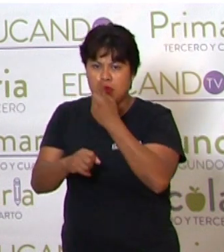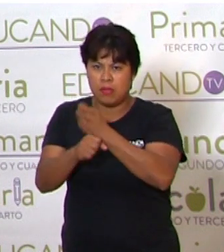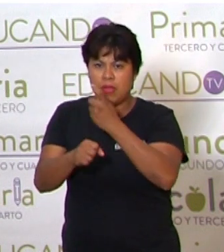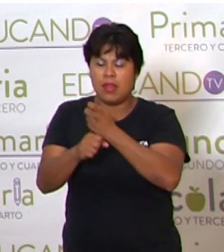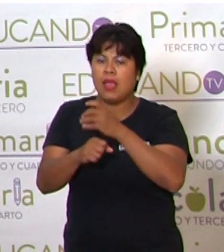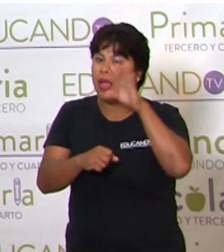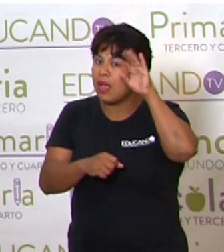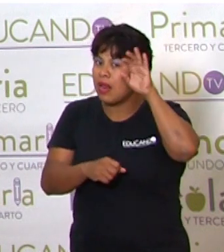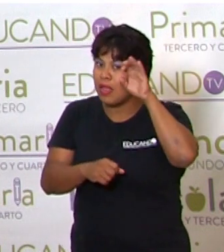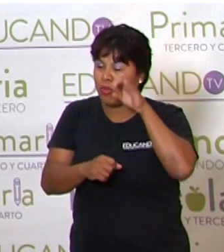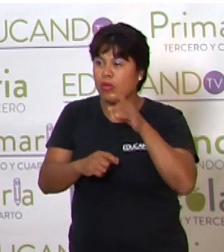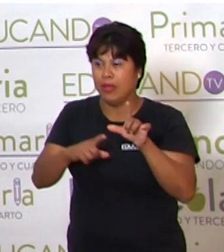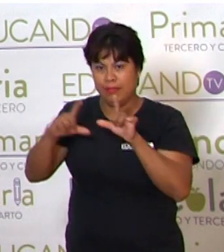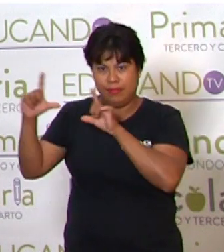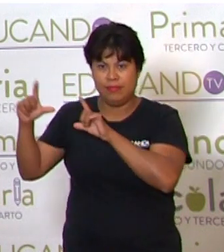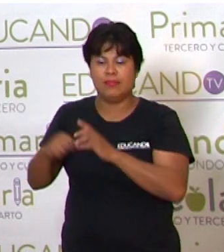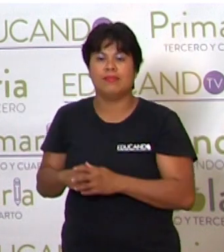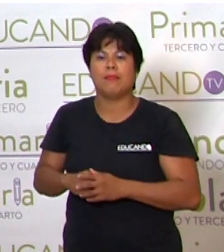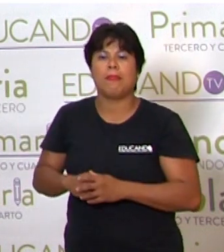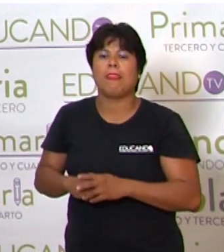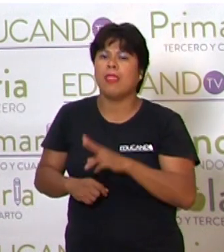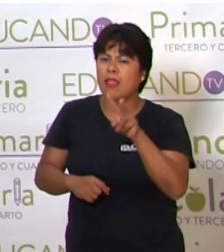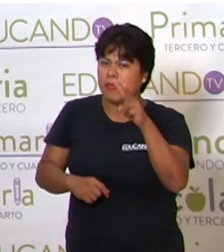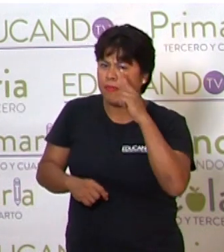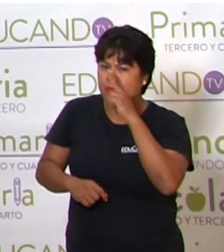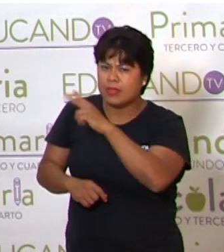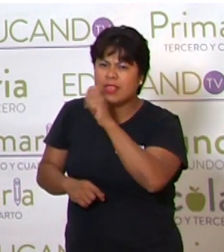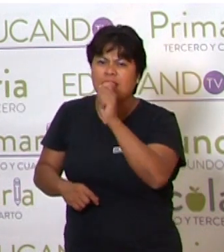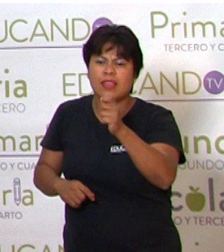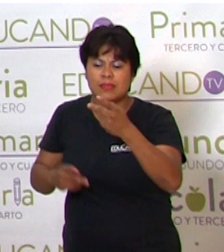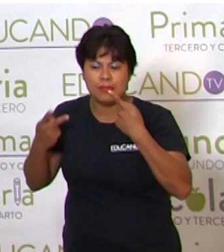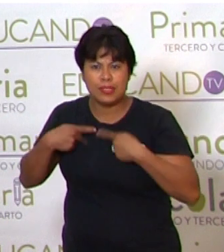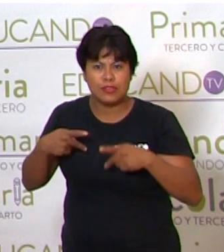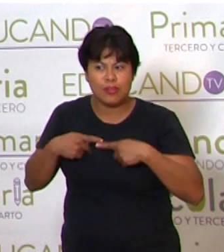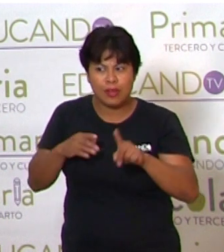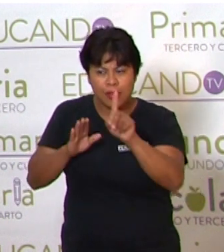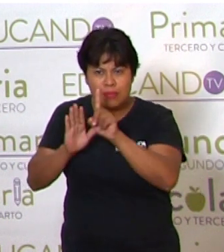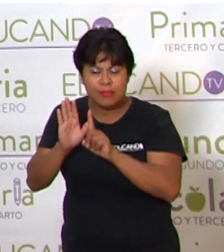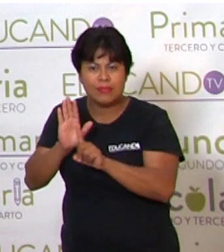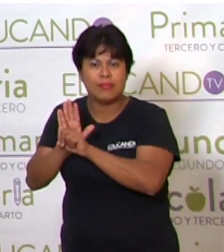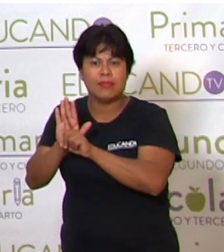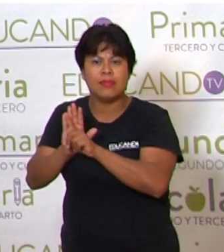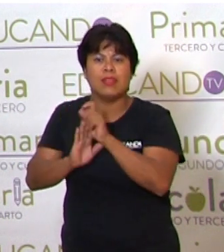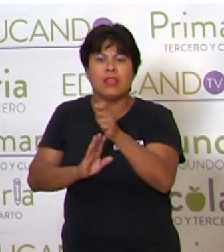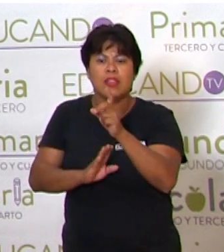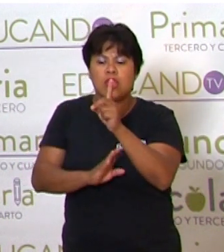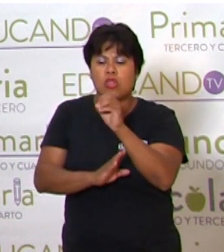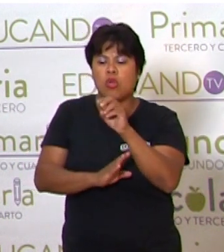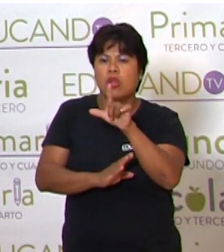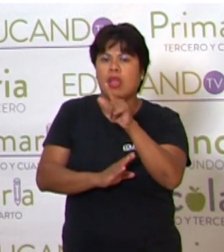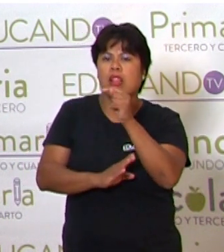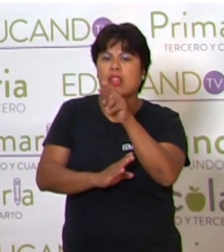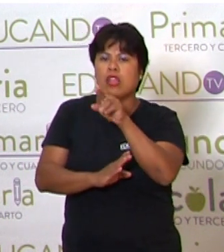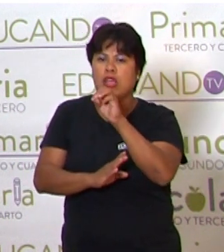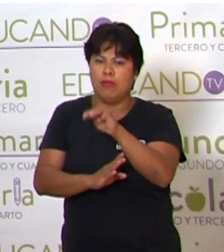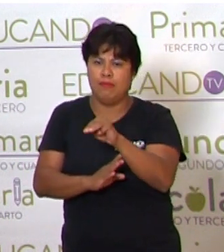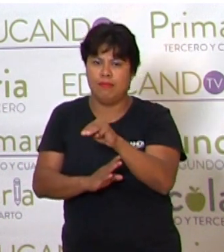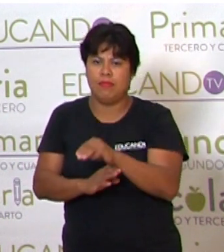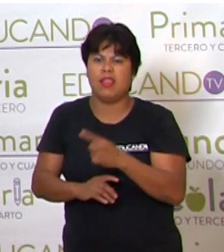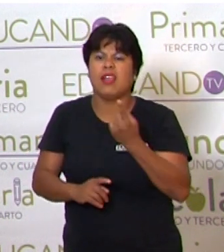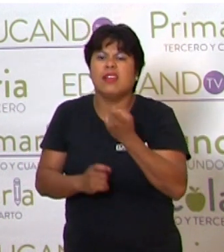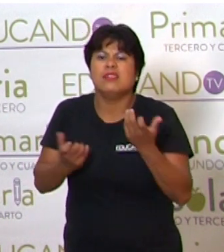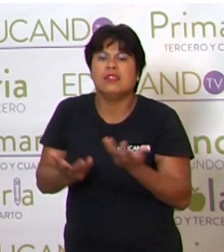caricatura? Bueno, ¿reconocen quién es el personaje? Es Donald Trump. ¿Y qué